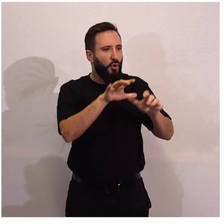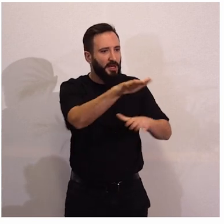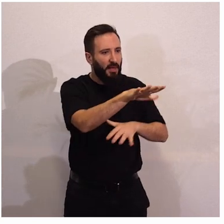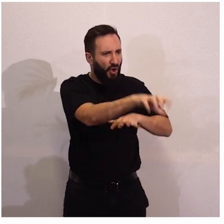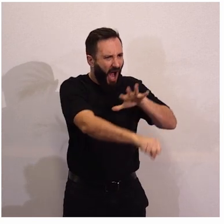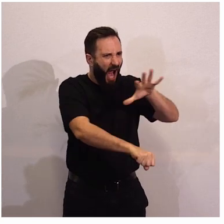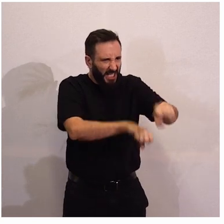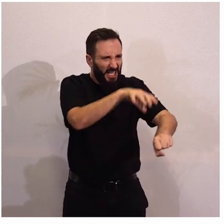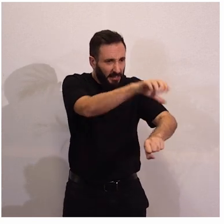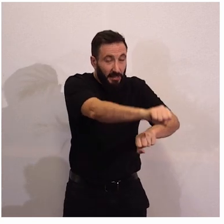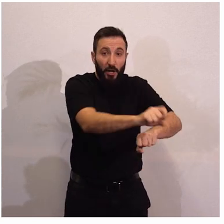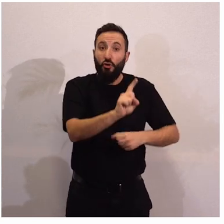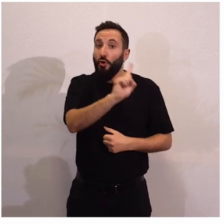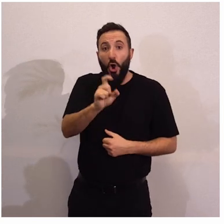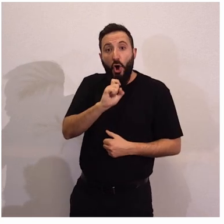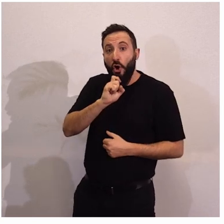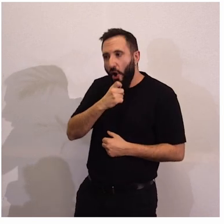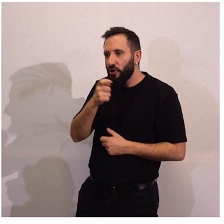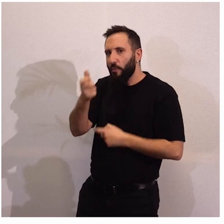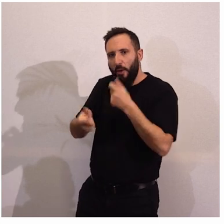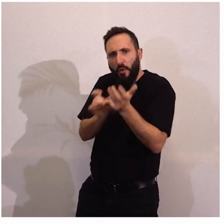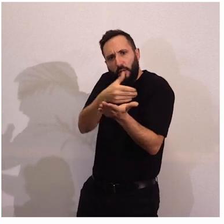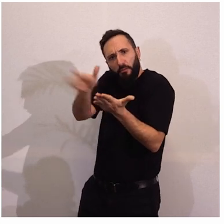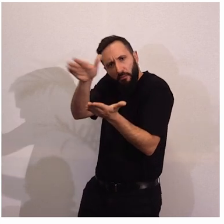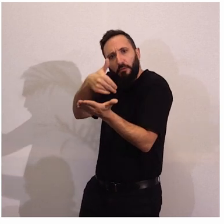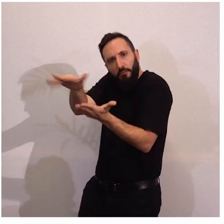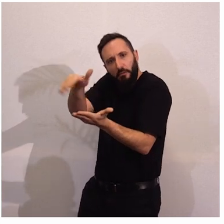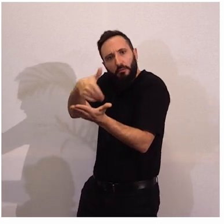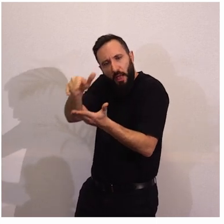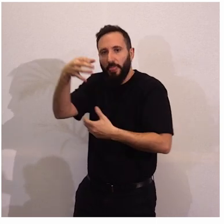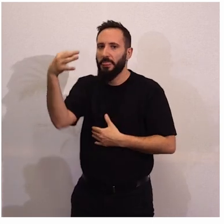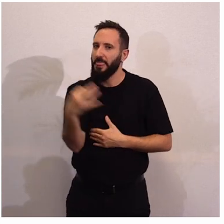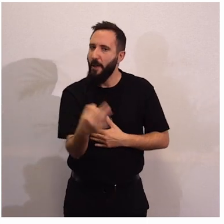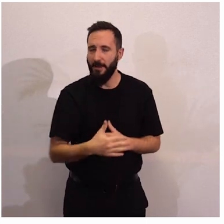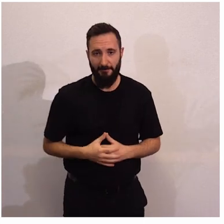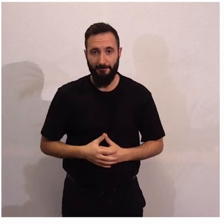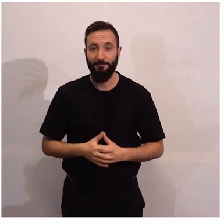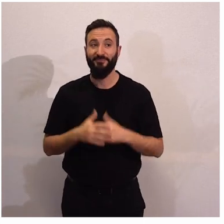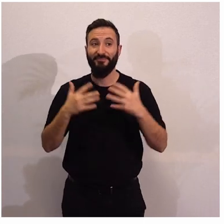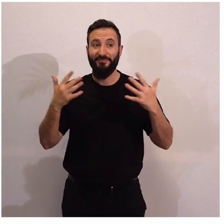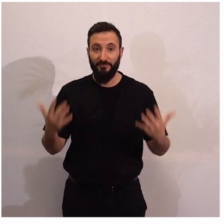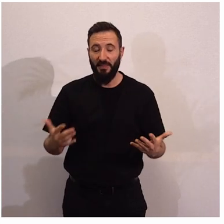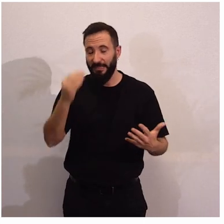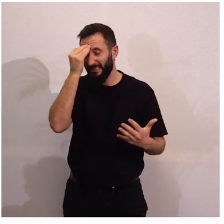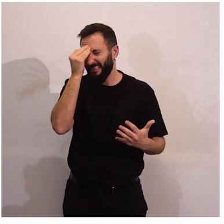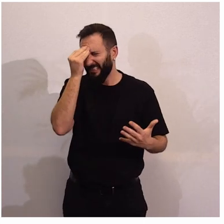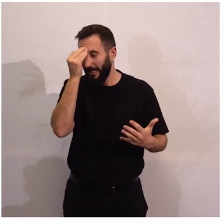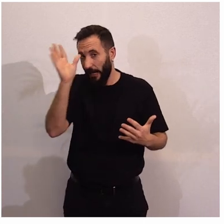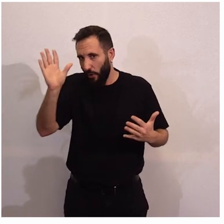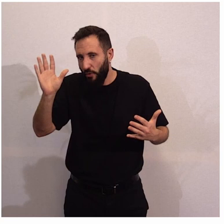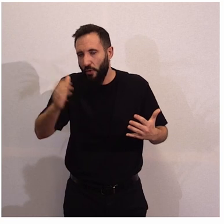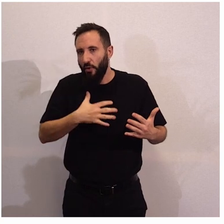pues el no odio tendrá que irse haciendo espacio y eliminando, ¿no? Y bueno, yo creo que podríamos